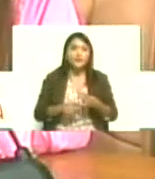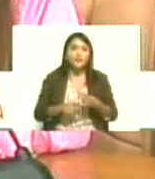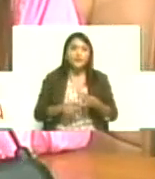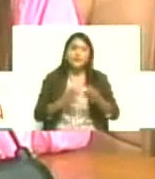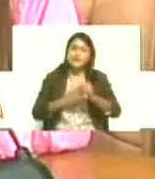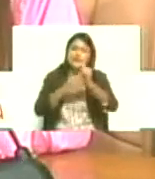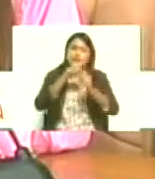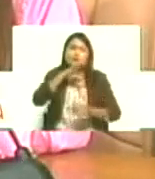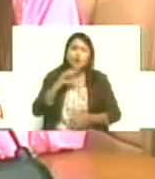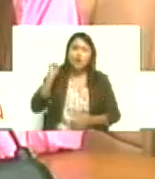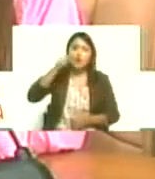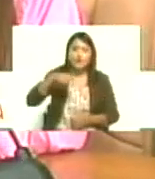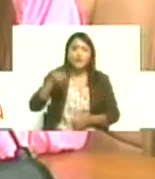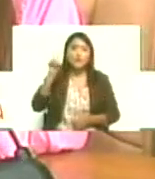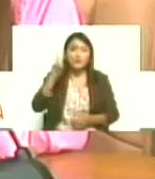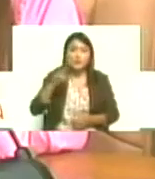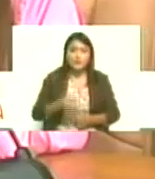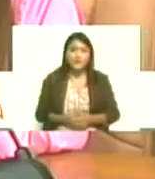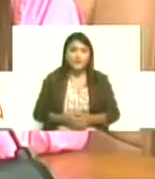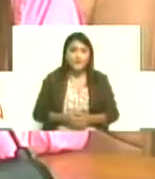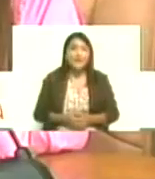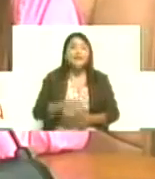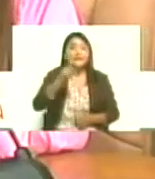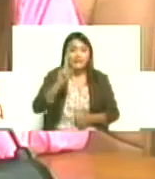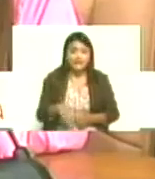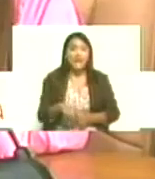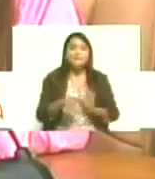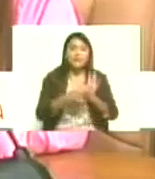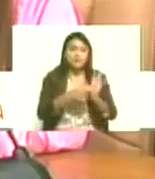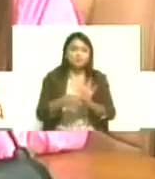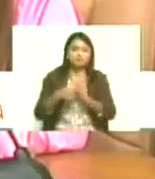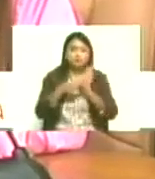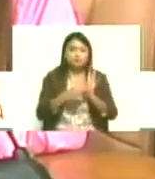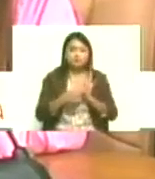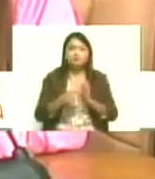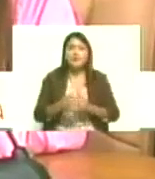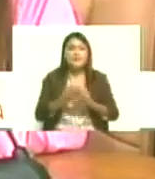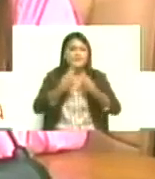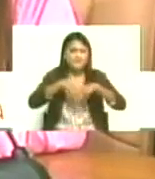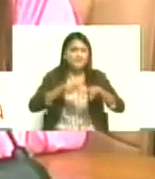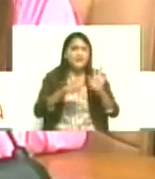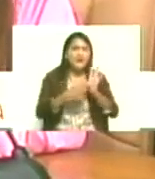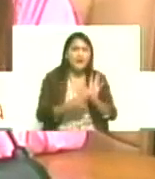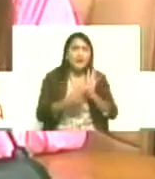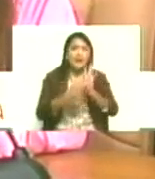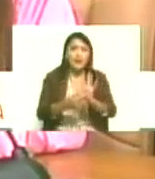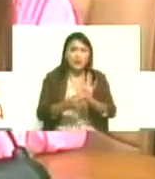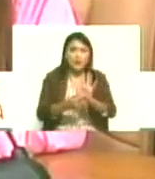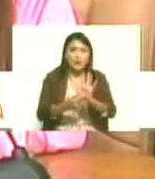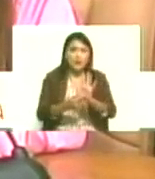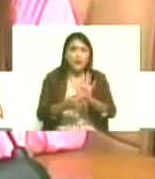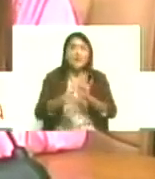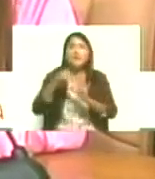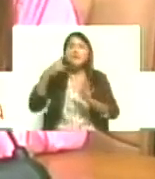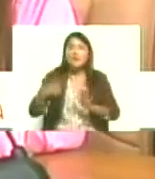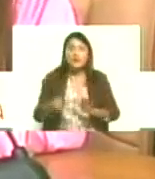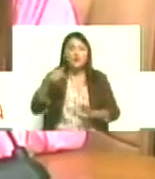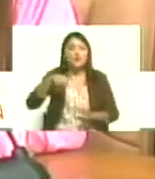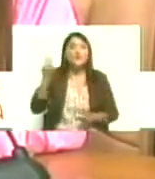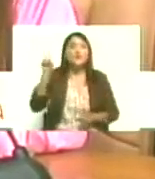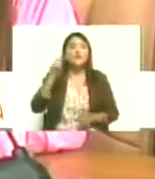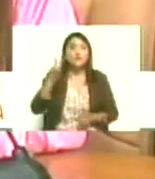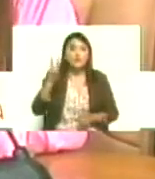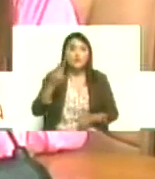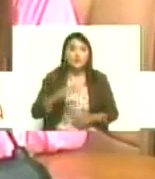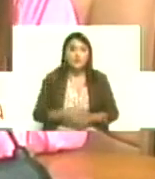la patria, y por ende con los demás altos y sublimes valores, intereses y derechos de nuestra nación y